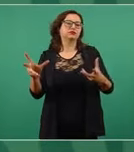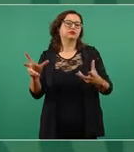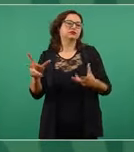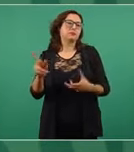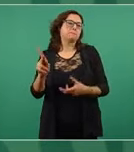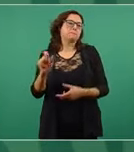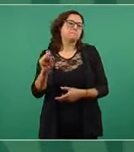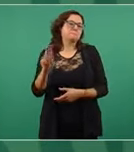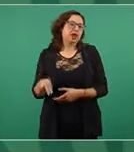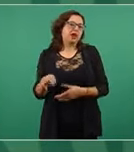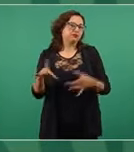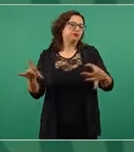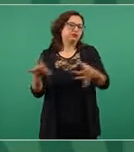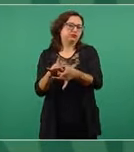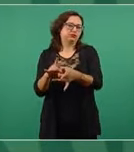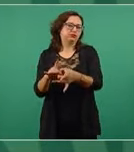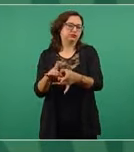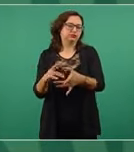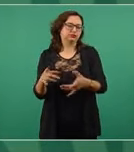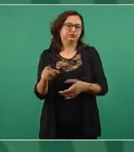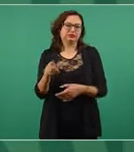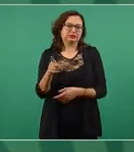O sea,